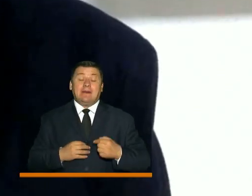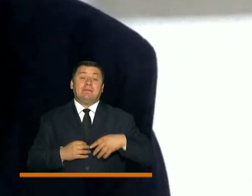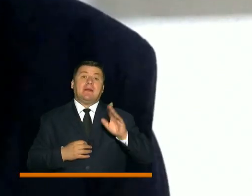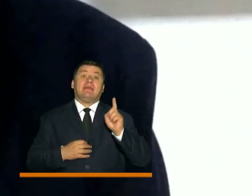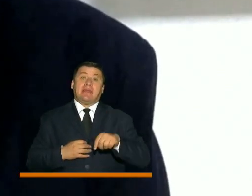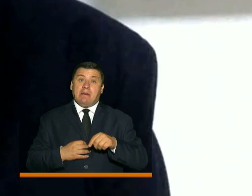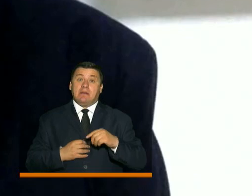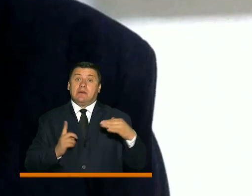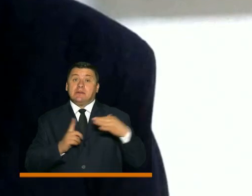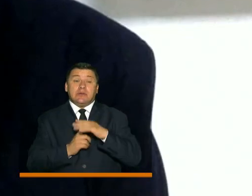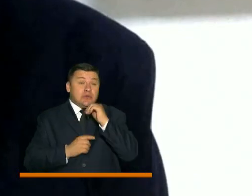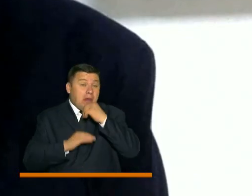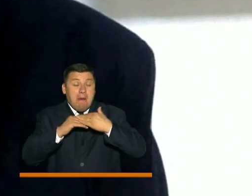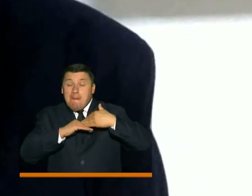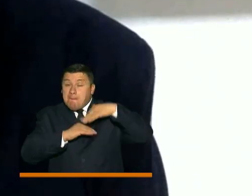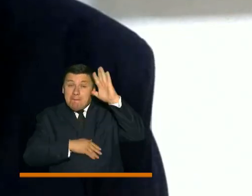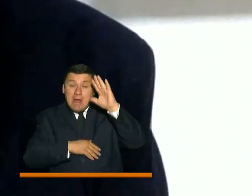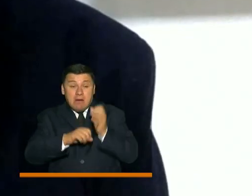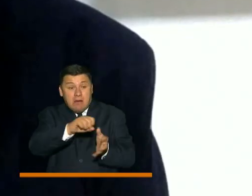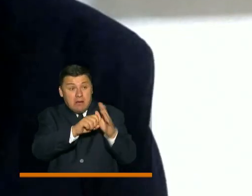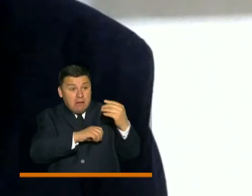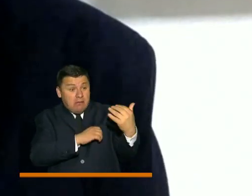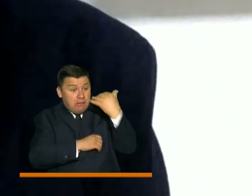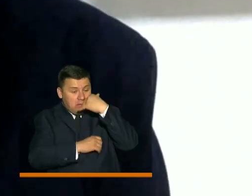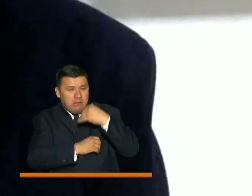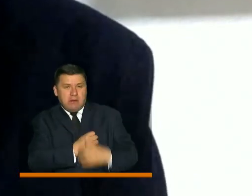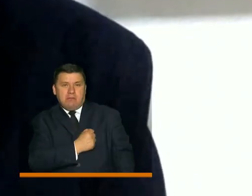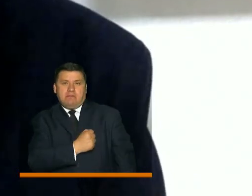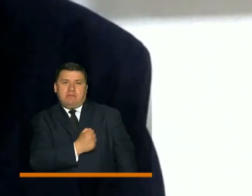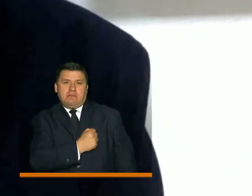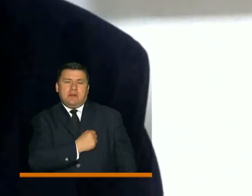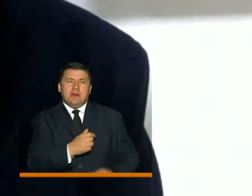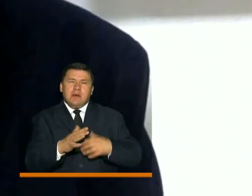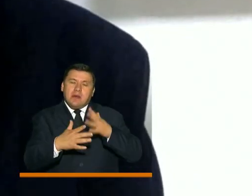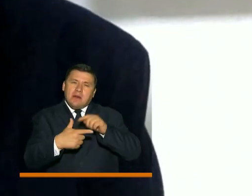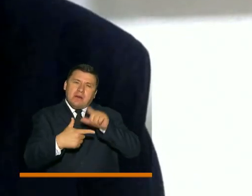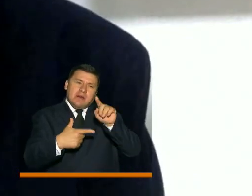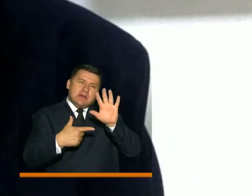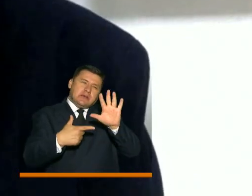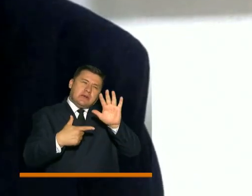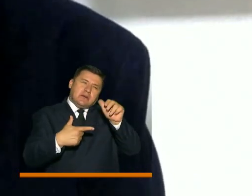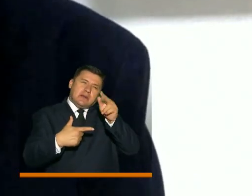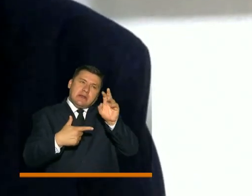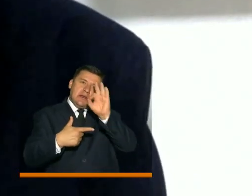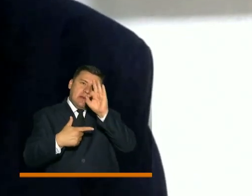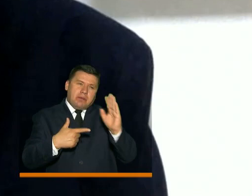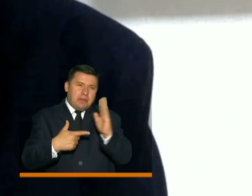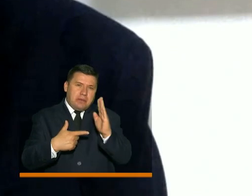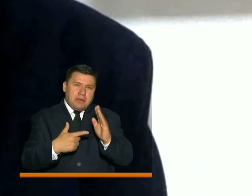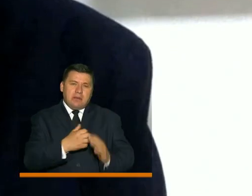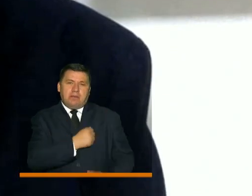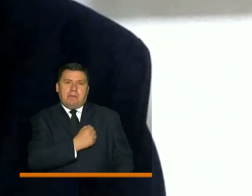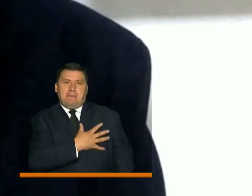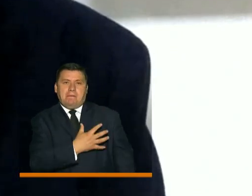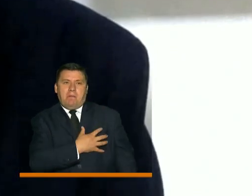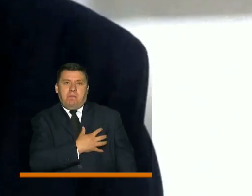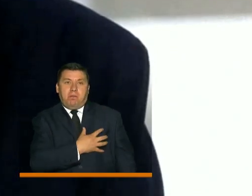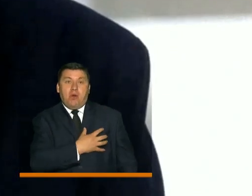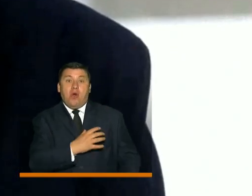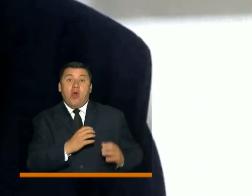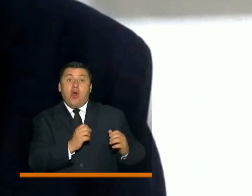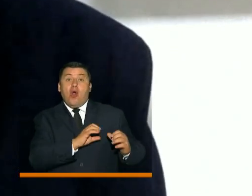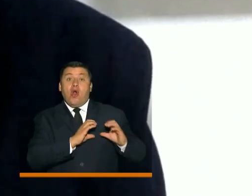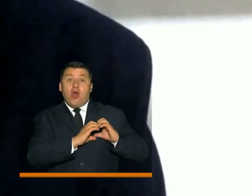corazón también es otro de los órganos comprometidos. Más o menos del 5 al 17% hacen desarrollo de miocarditis, de inflamación